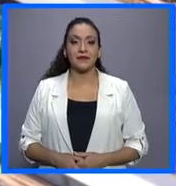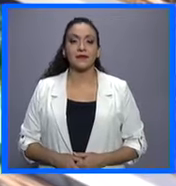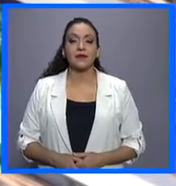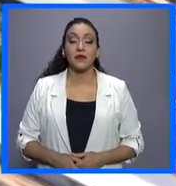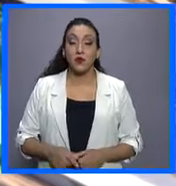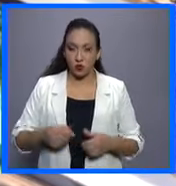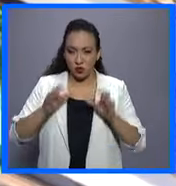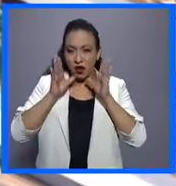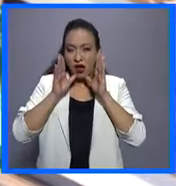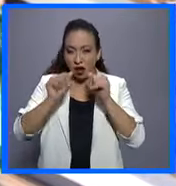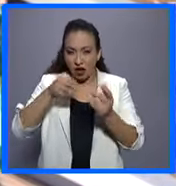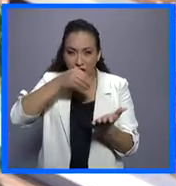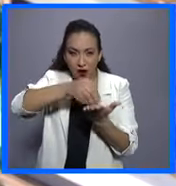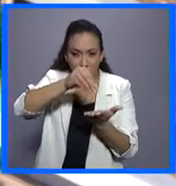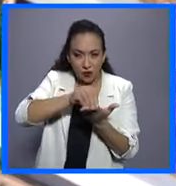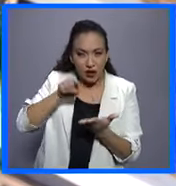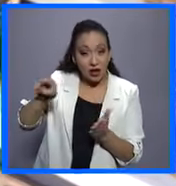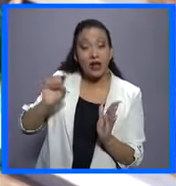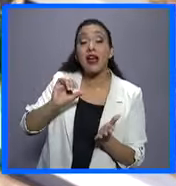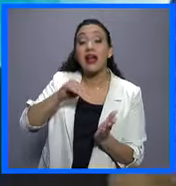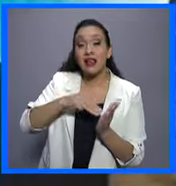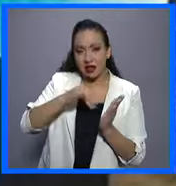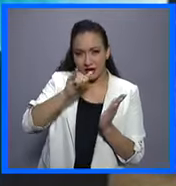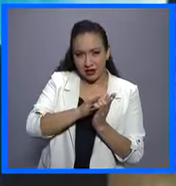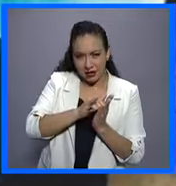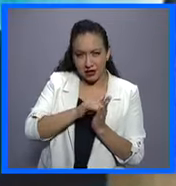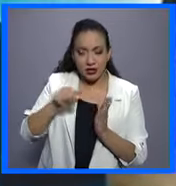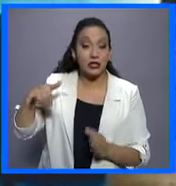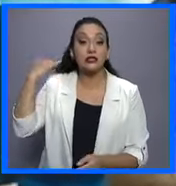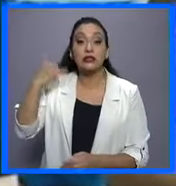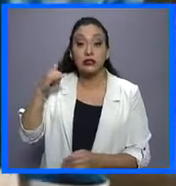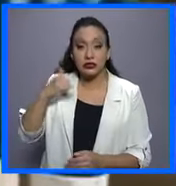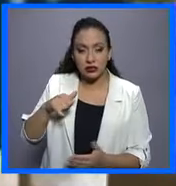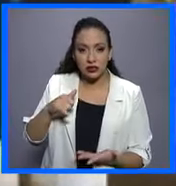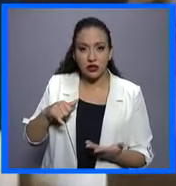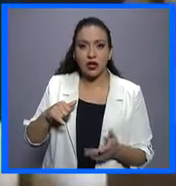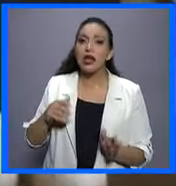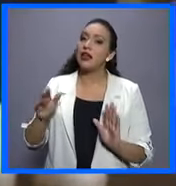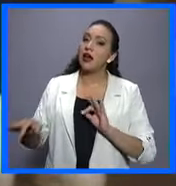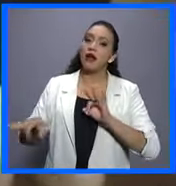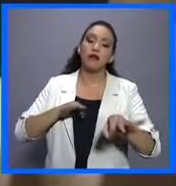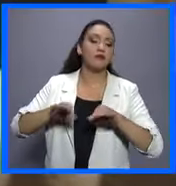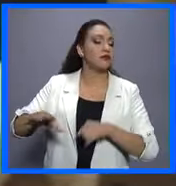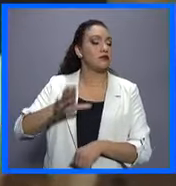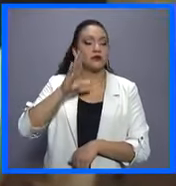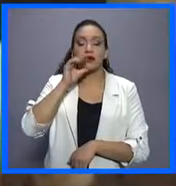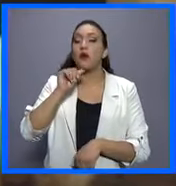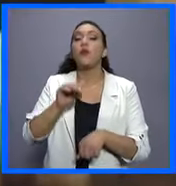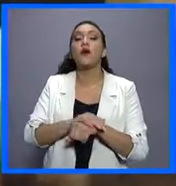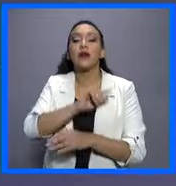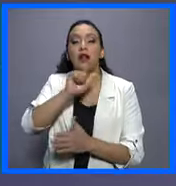Una granja porcícola en la comunidad maya de Citilpech, en Yucatán, tendrá que suspender sus actividades por